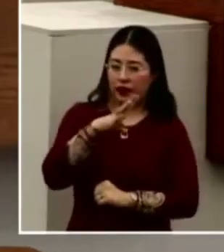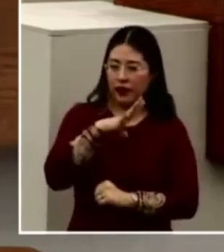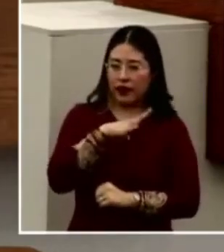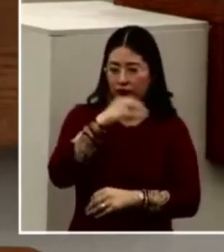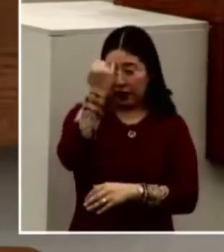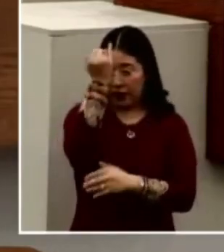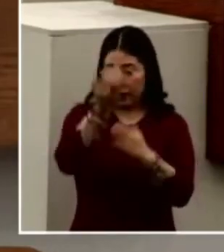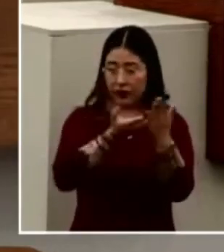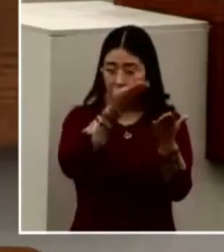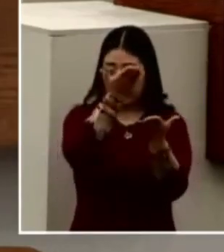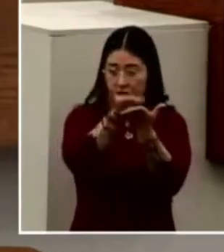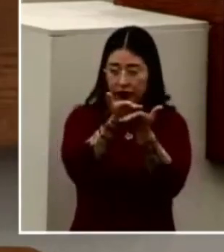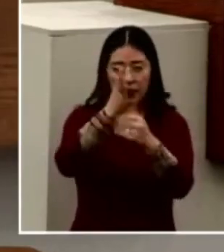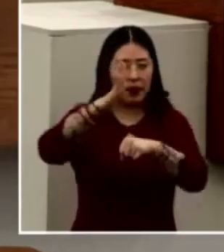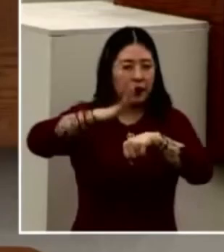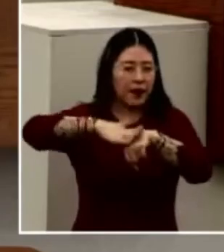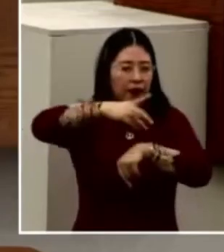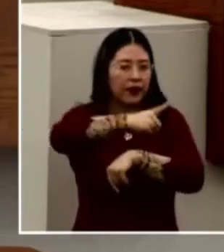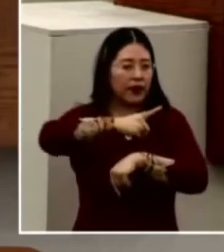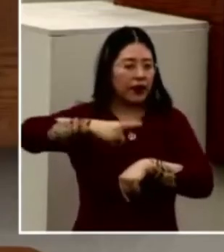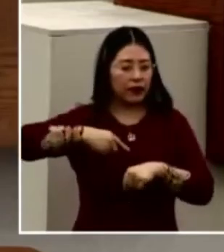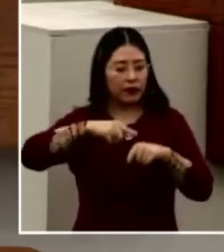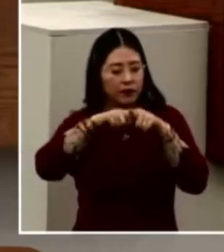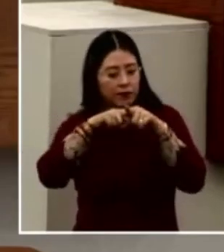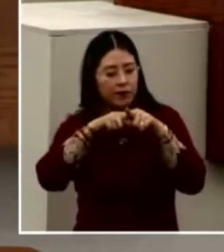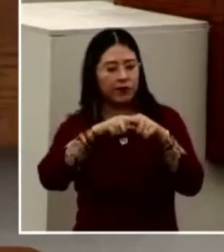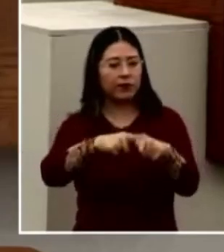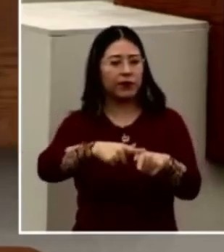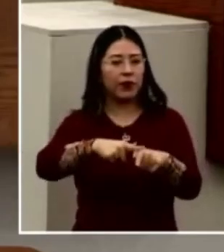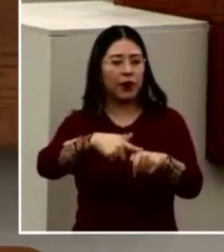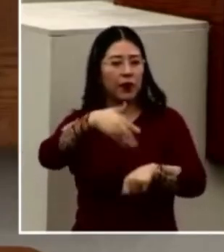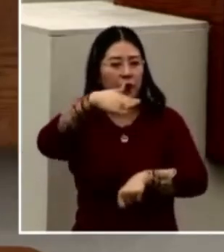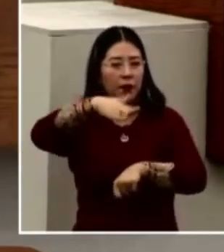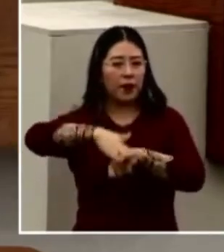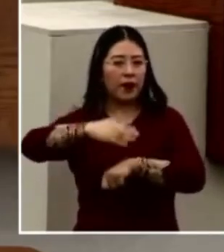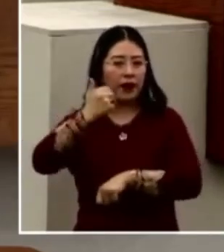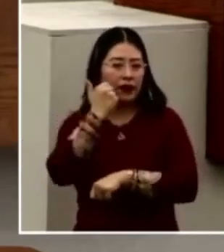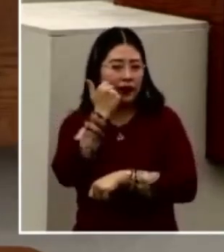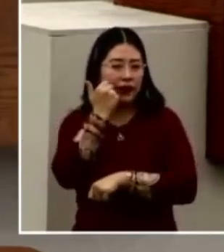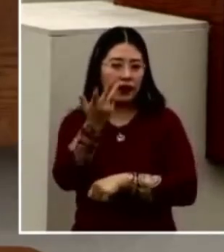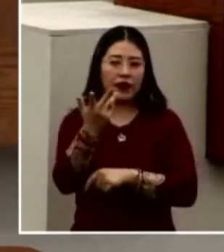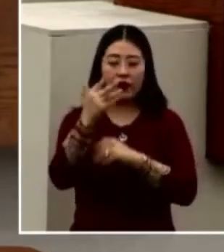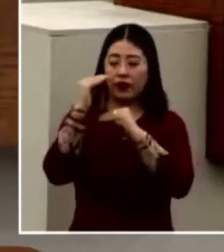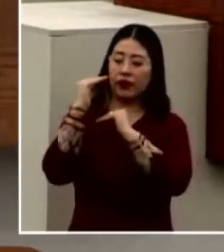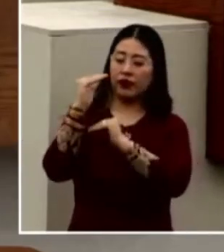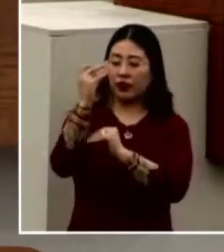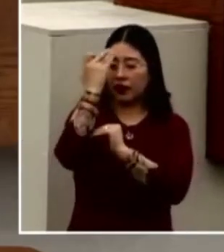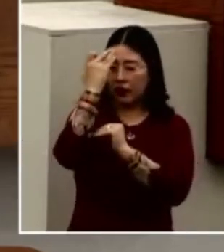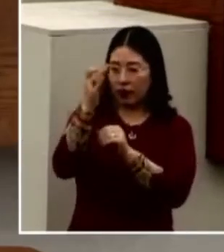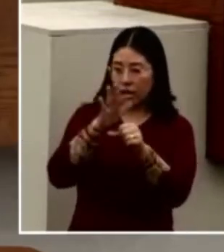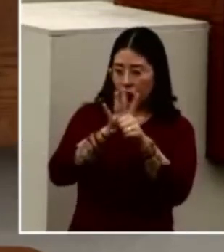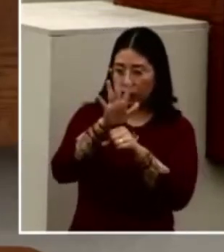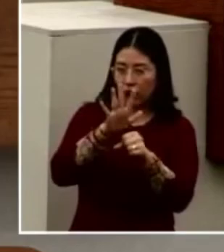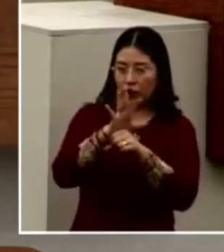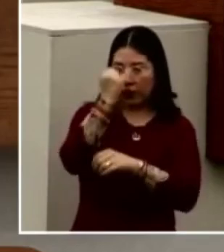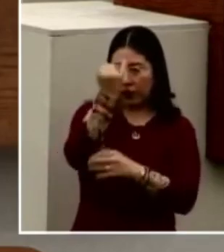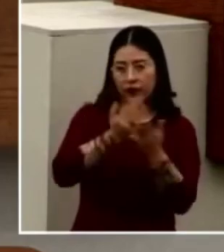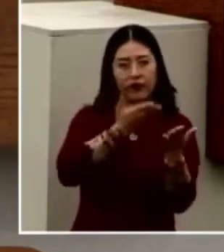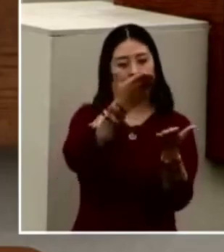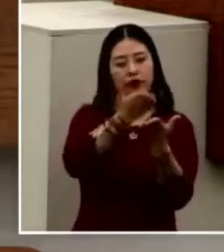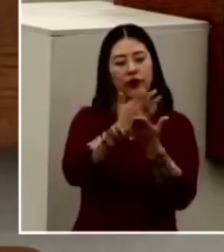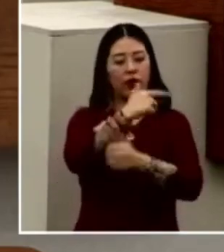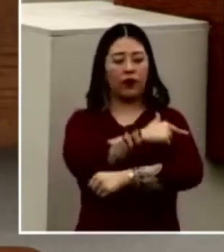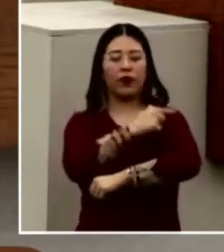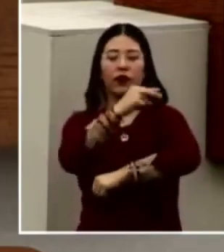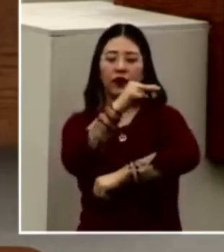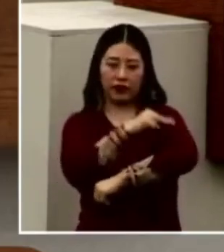iniciativa por la cual se planteaba aumentar el plazo de vigencia de la